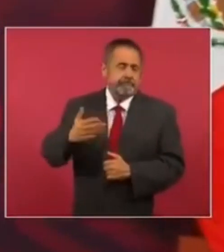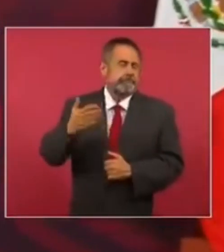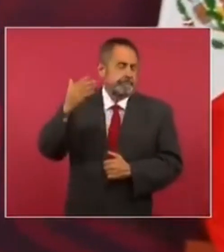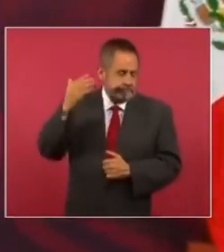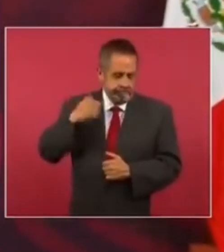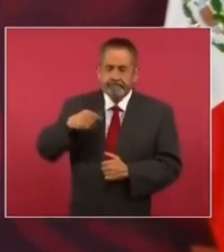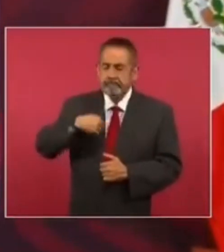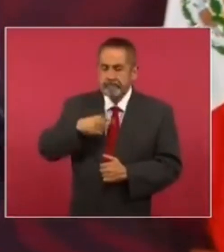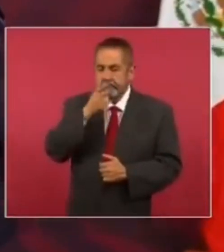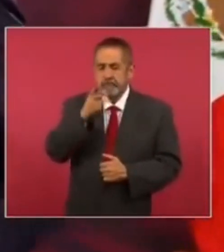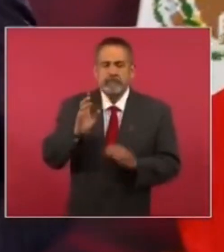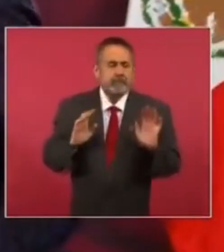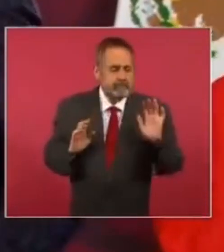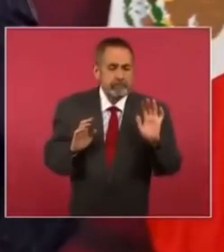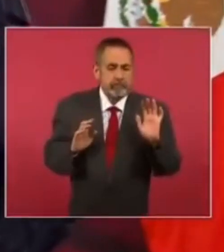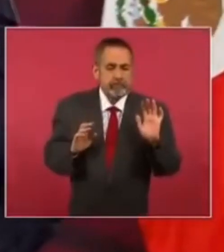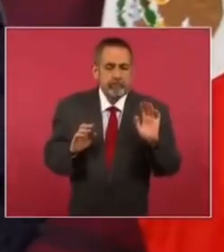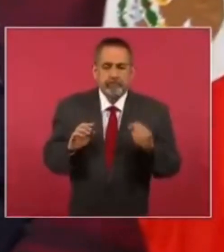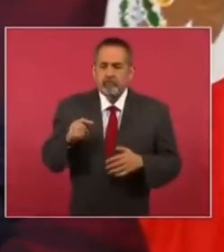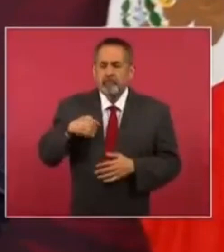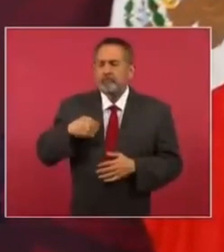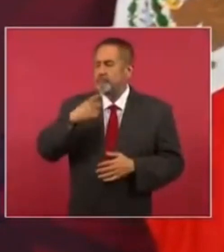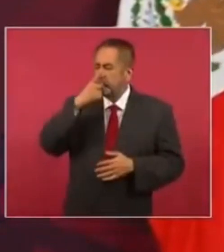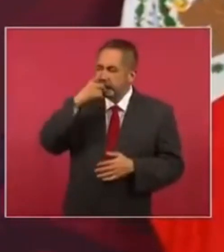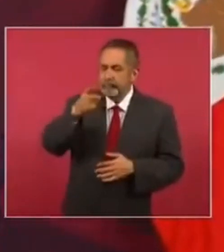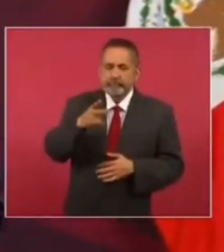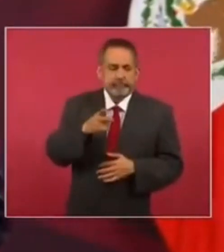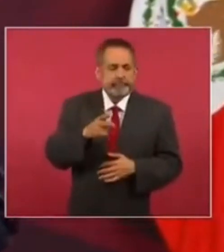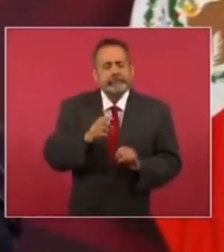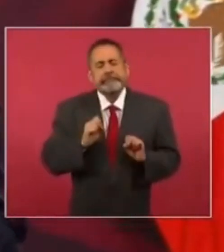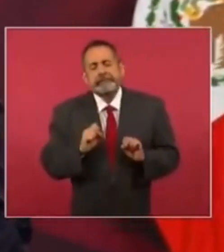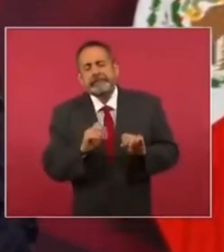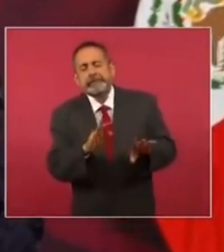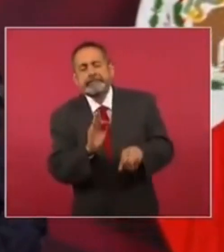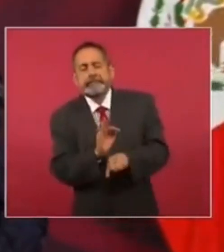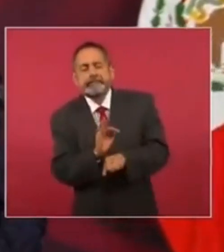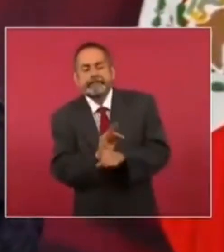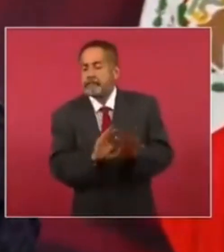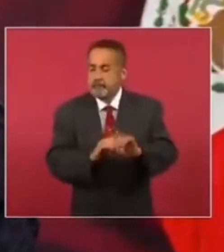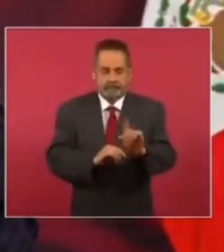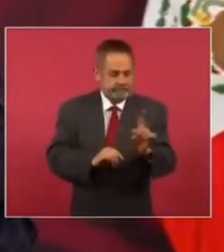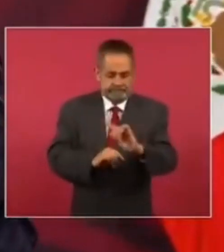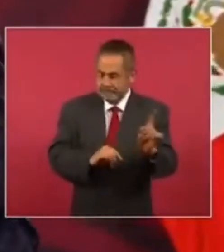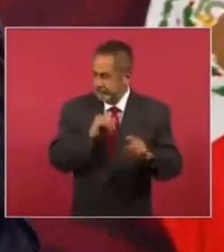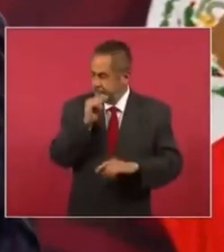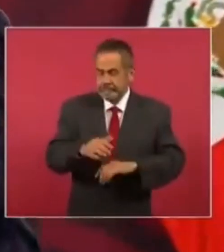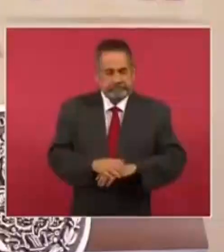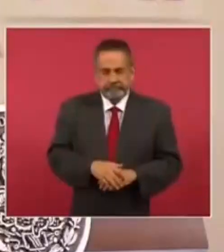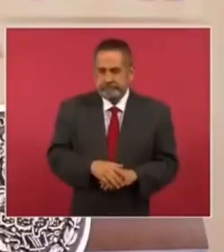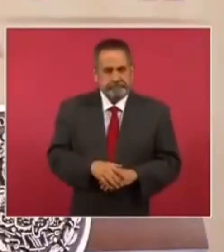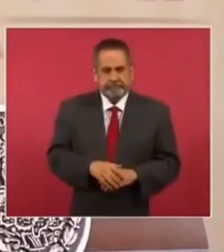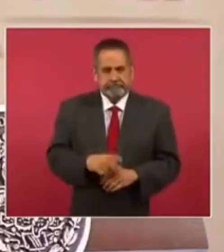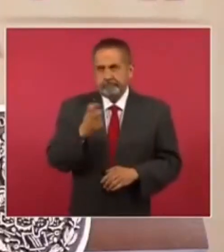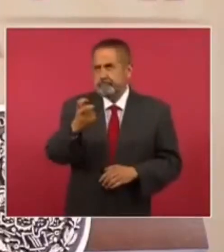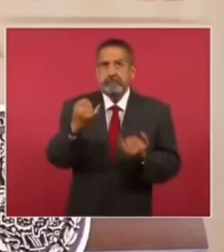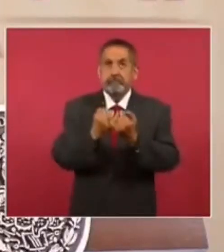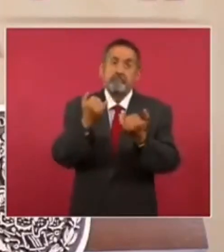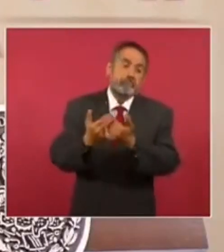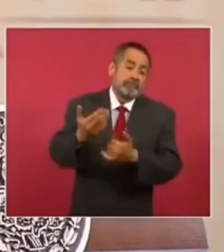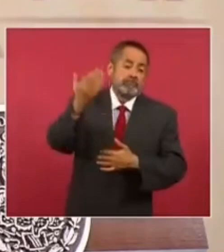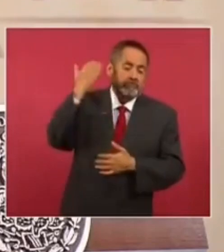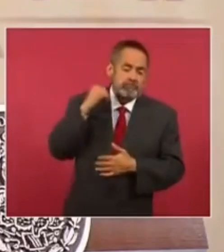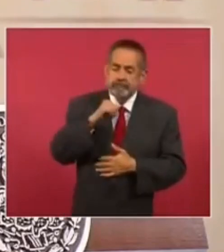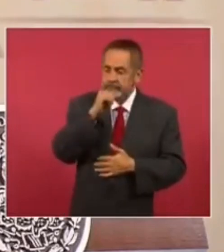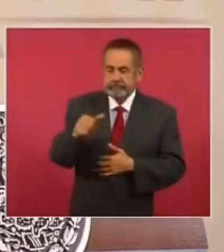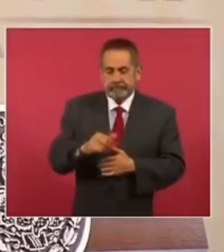sostuvimos de que no iba a haber impunidad para nadie, ya no son los tiempos de antes.